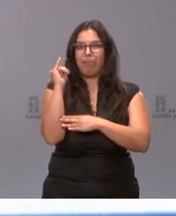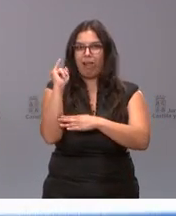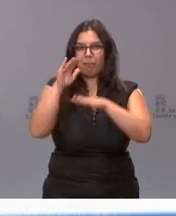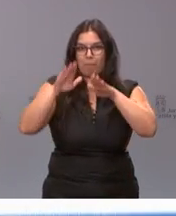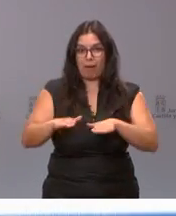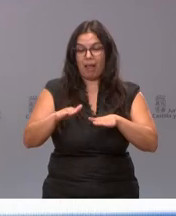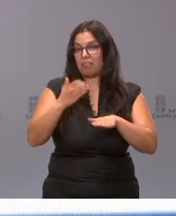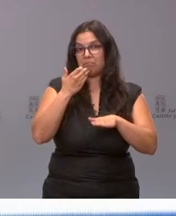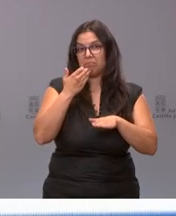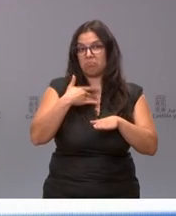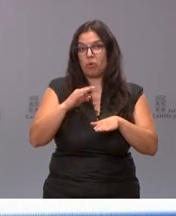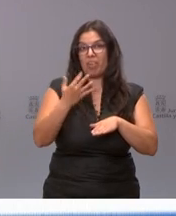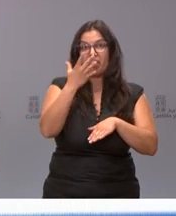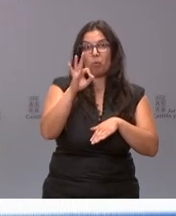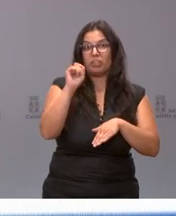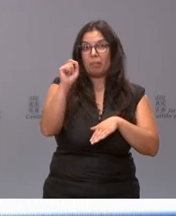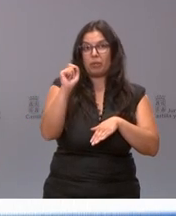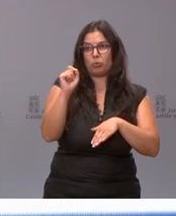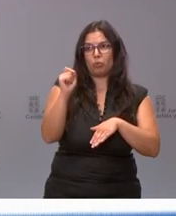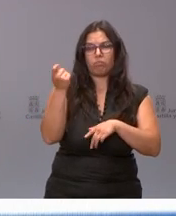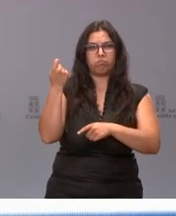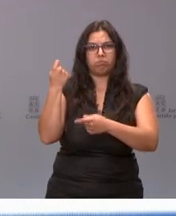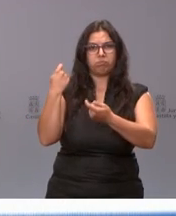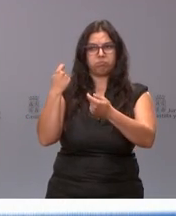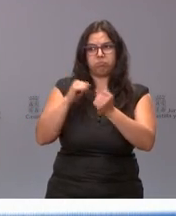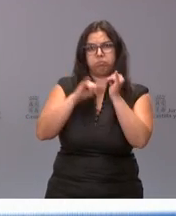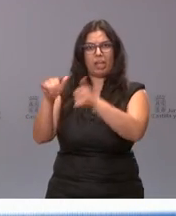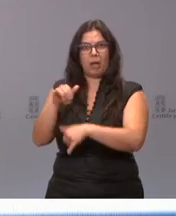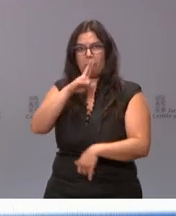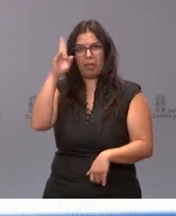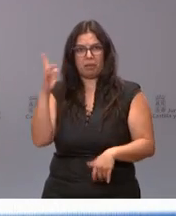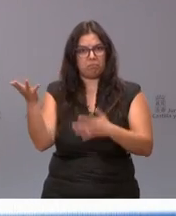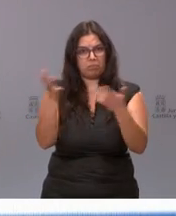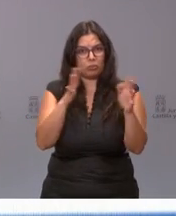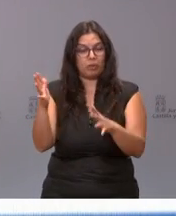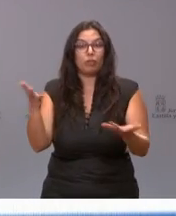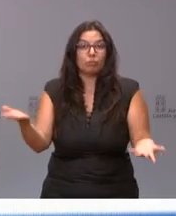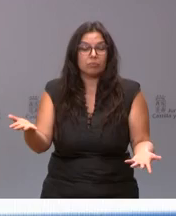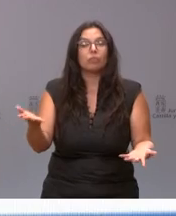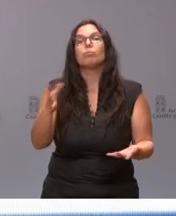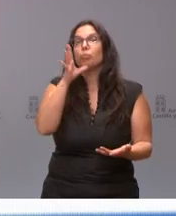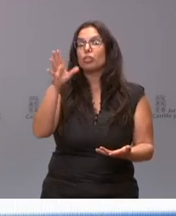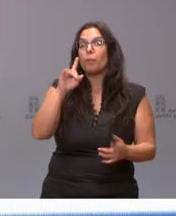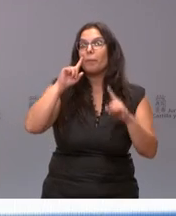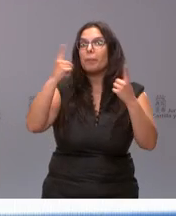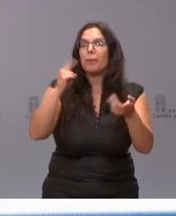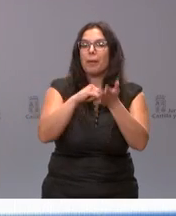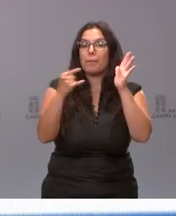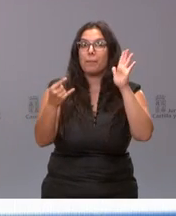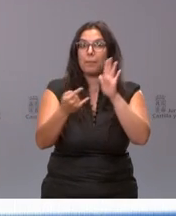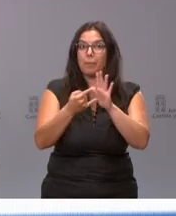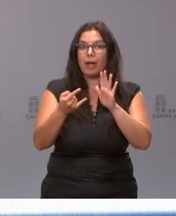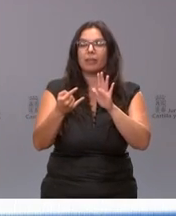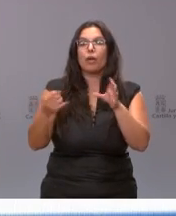podemos estar en Madrid. Quizás por eso es la primera vez que este plan de industrialización se saca de la